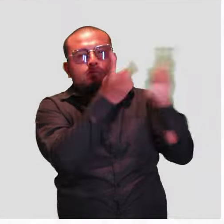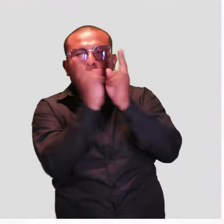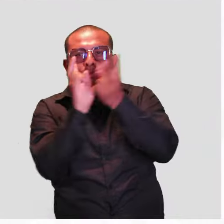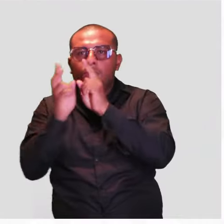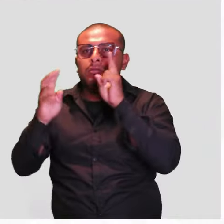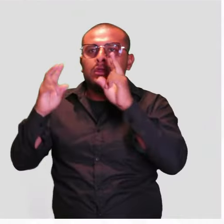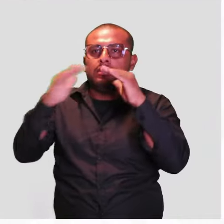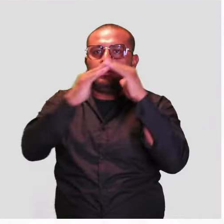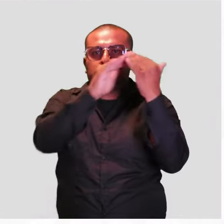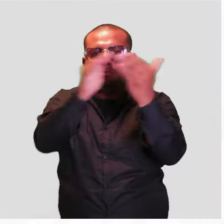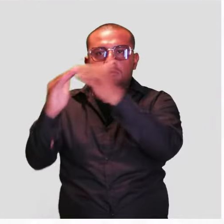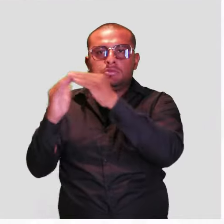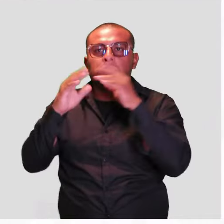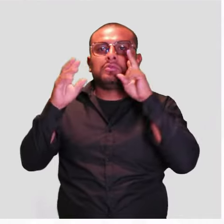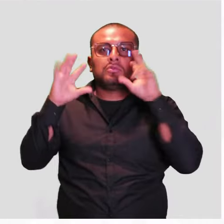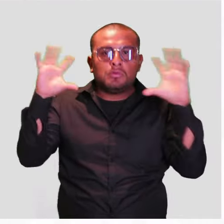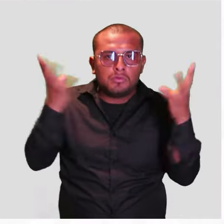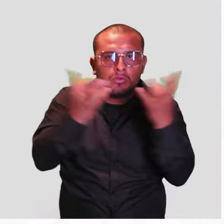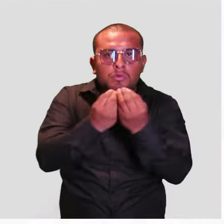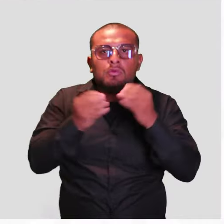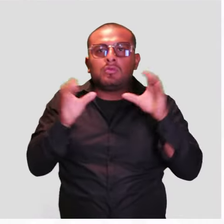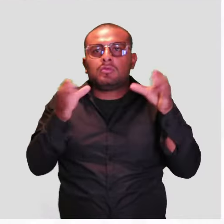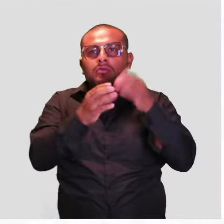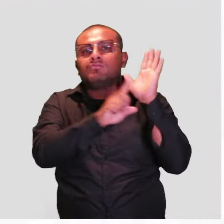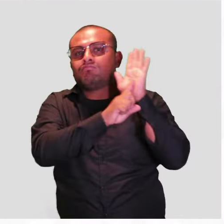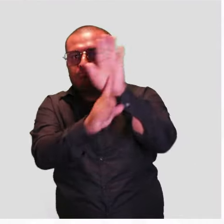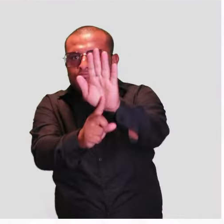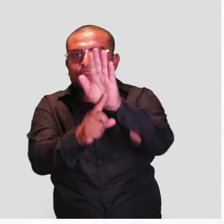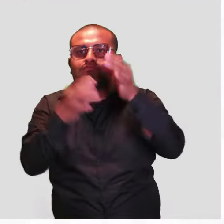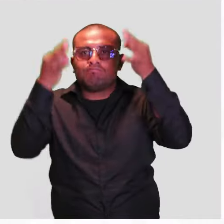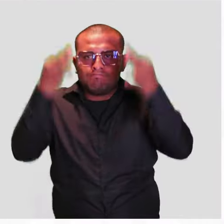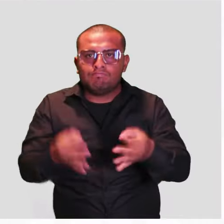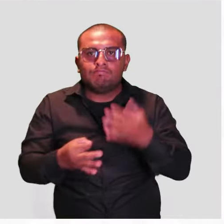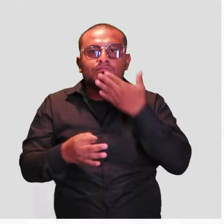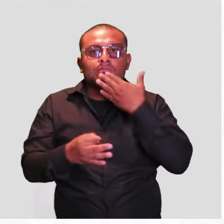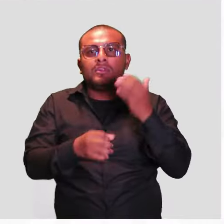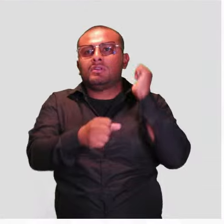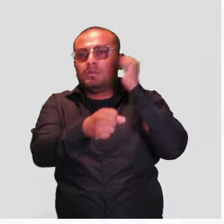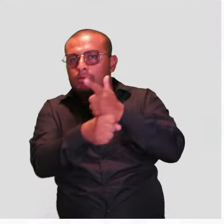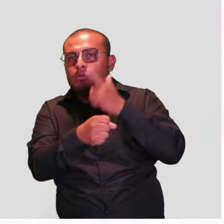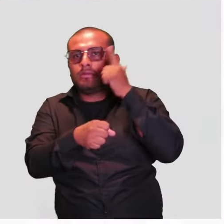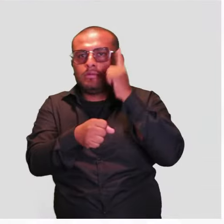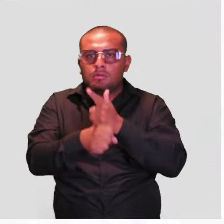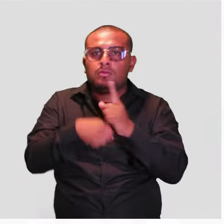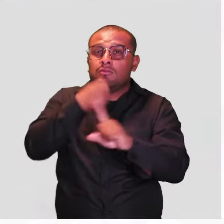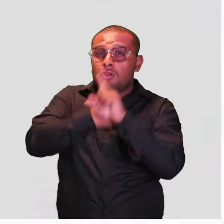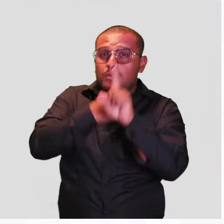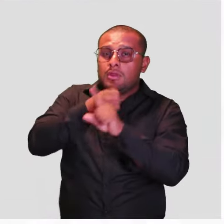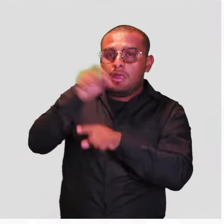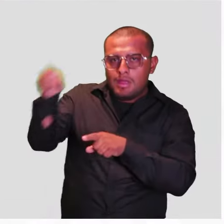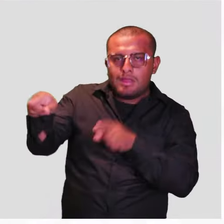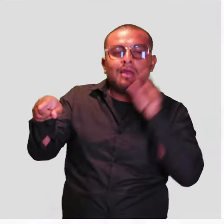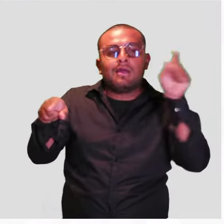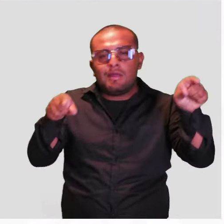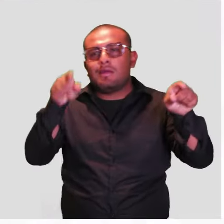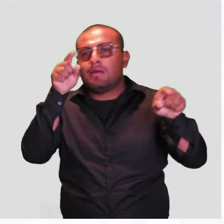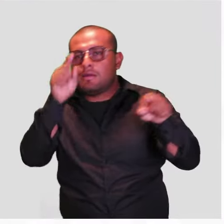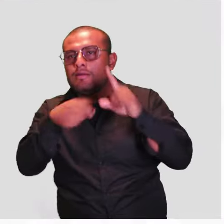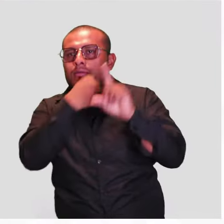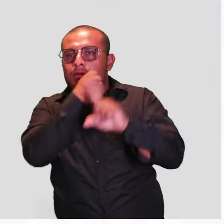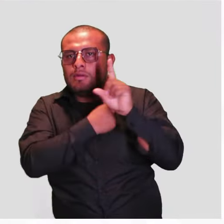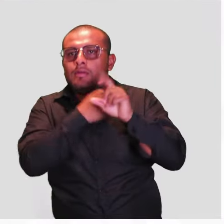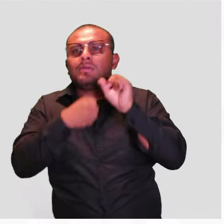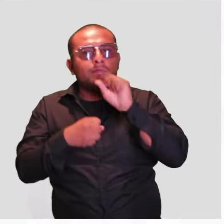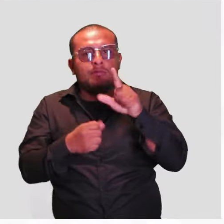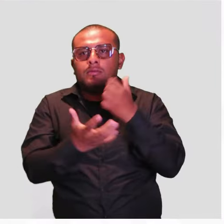pueda llevar a lograr un resultado mucho más efectivo en focalizar los problemas que hay en seguridad. Hay que invertir en infraestructura tecnológica, pero por supuesto